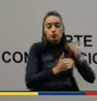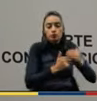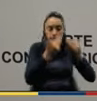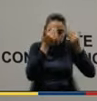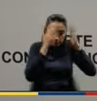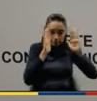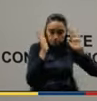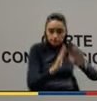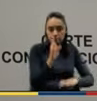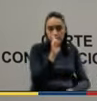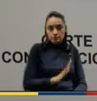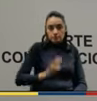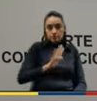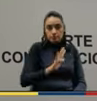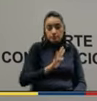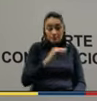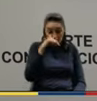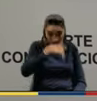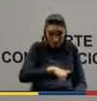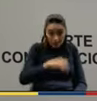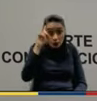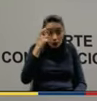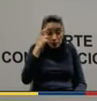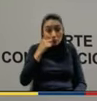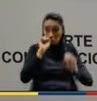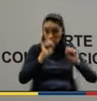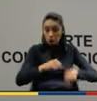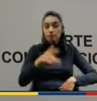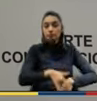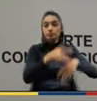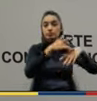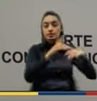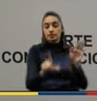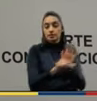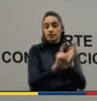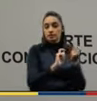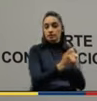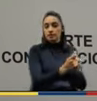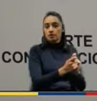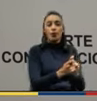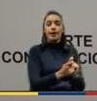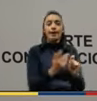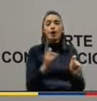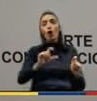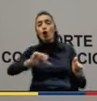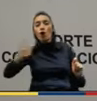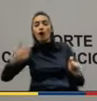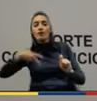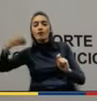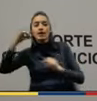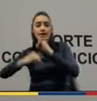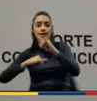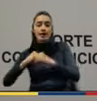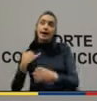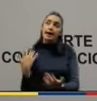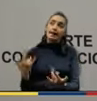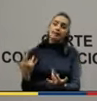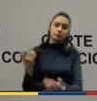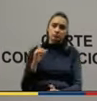institucionales nacionales? Este gobierno puede impulsar esas reformas sin esperar que sea por vía de una organización internacional que se lleve a